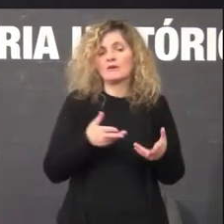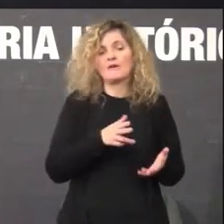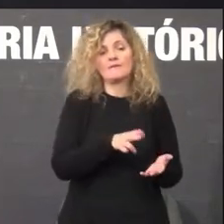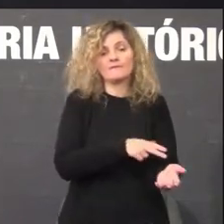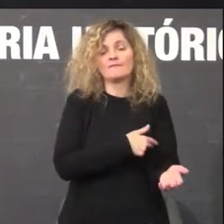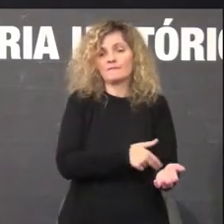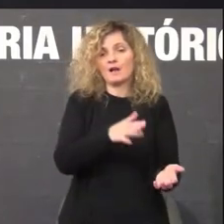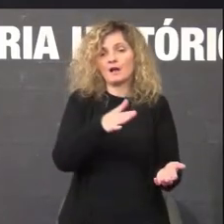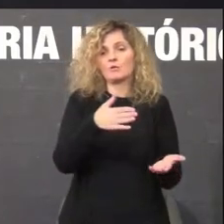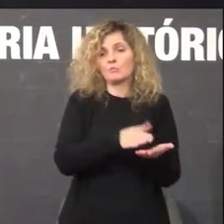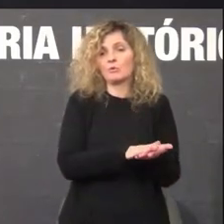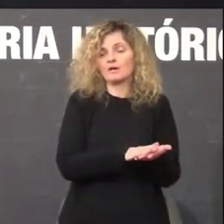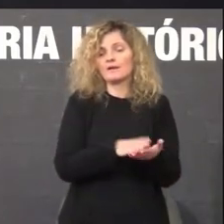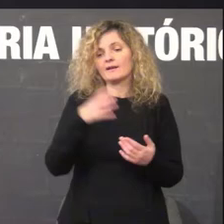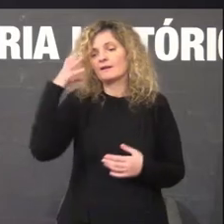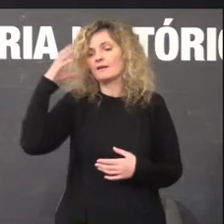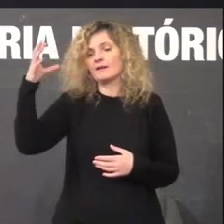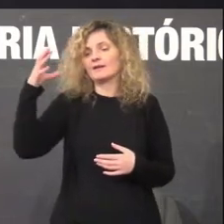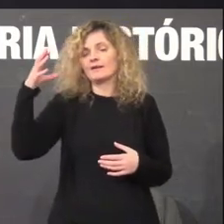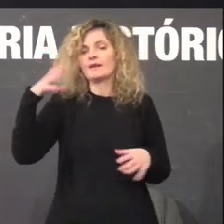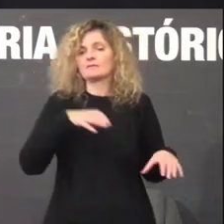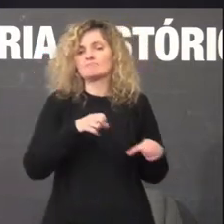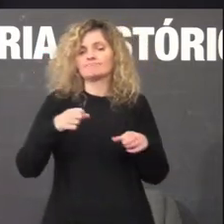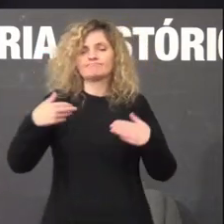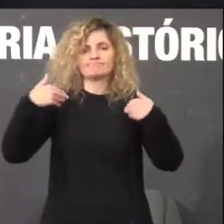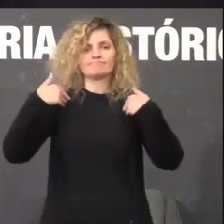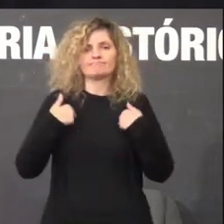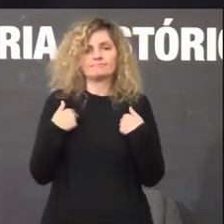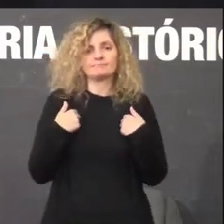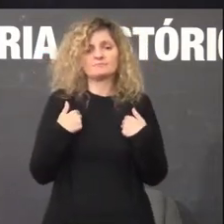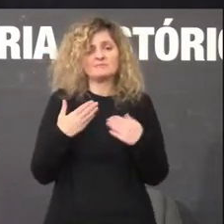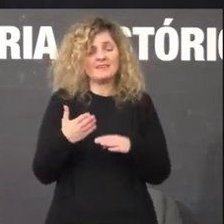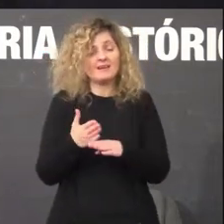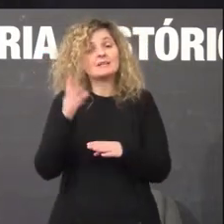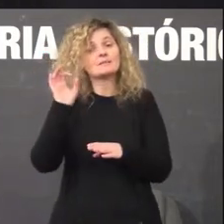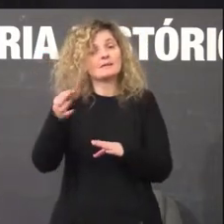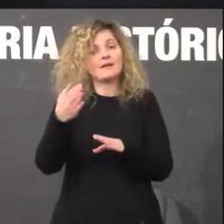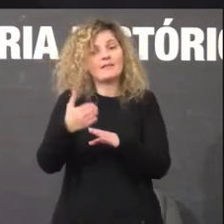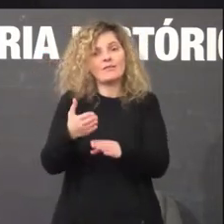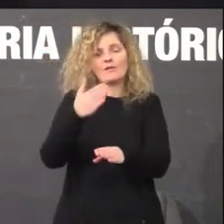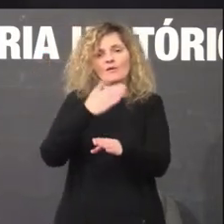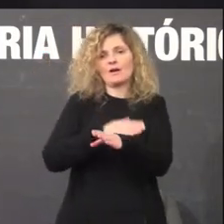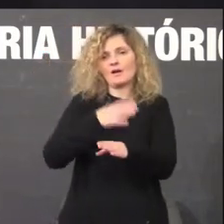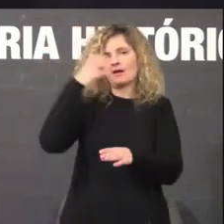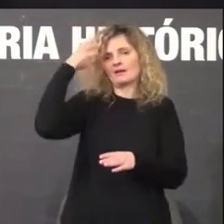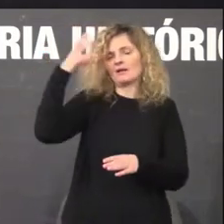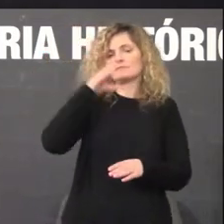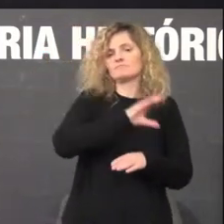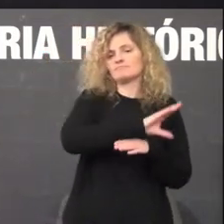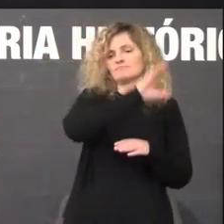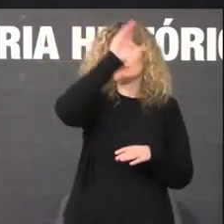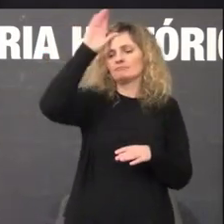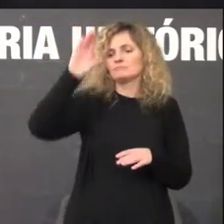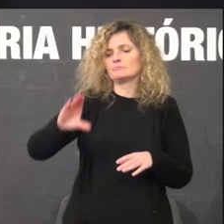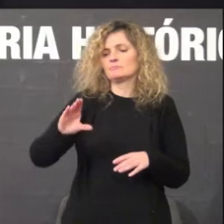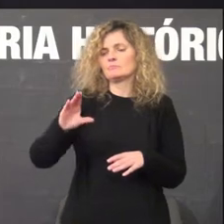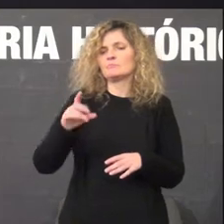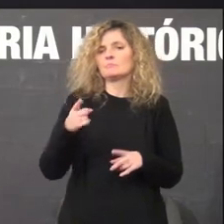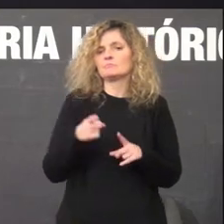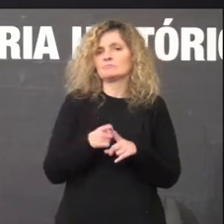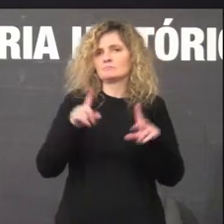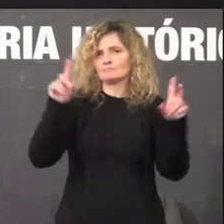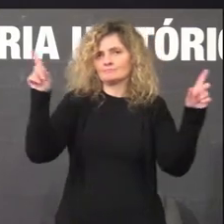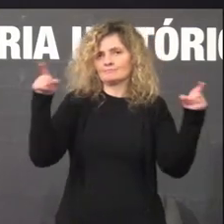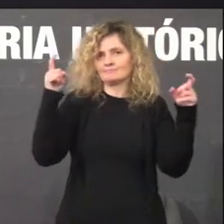que el rey llegue ahí. Es verdad que antes al rey le hacen un pago, es un pequeño